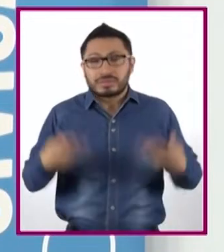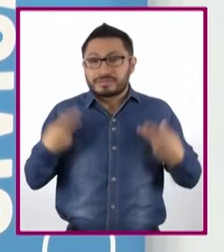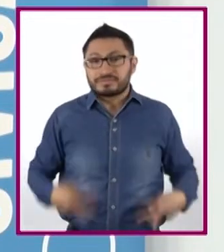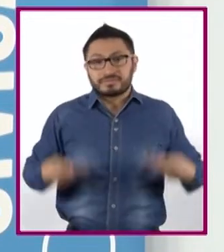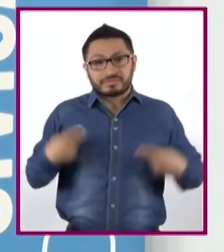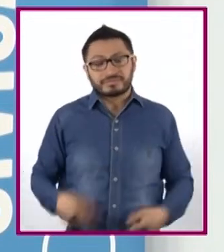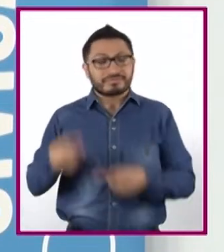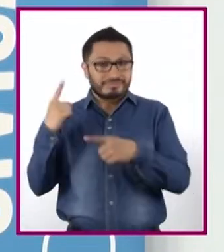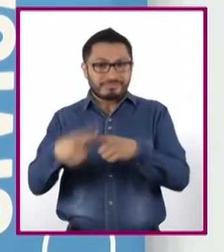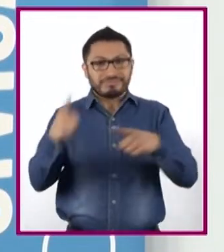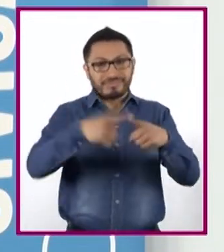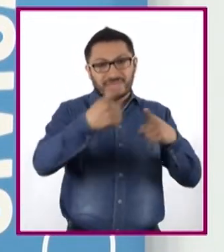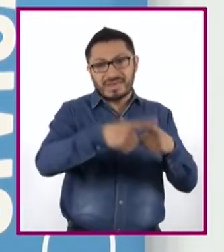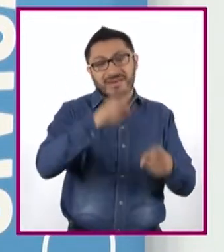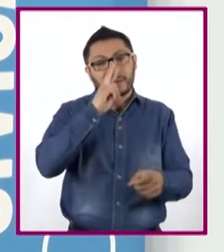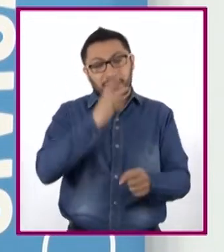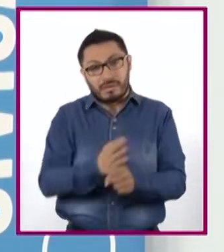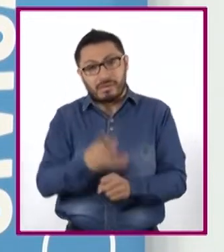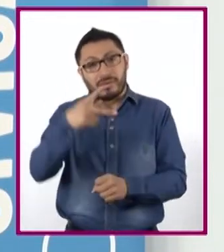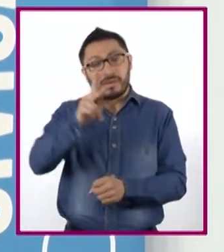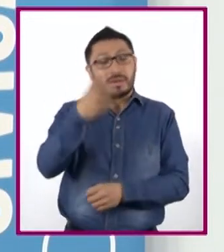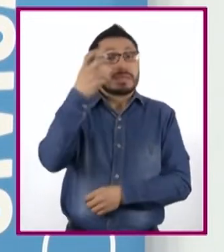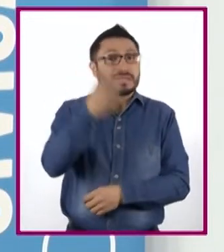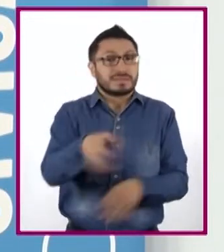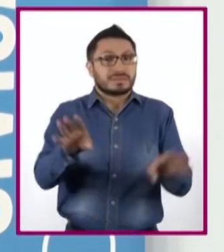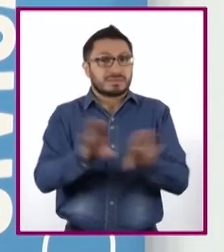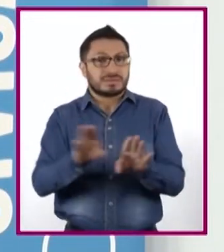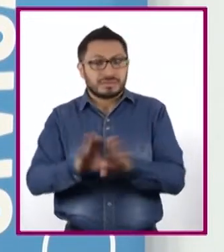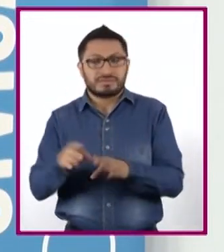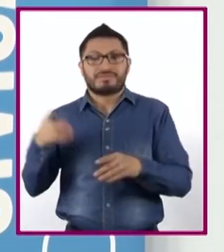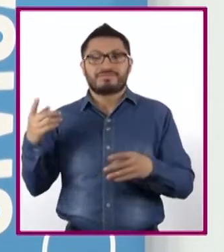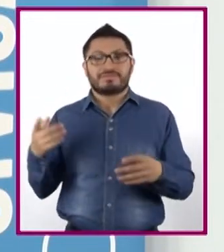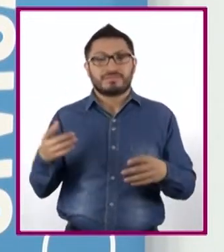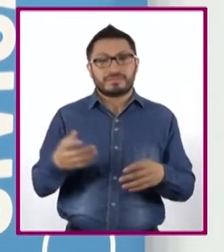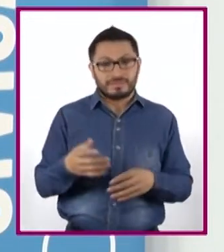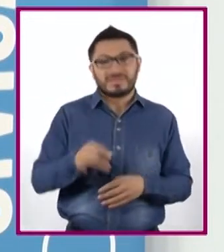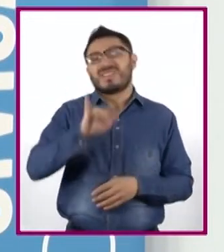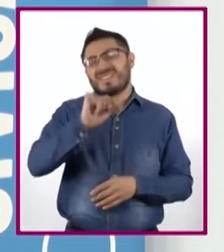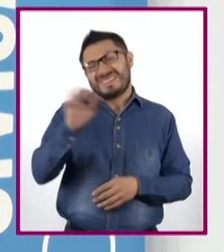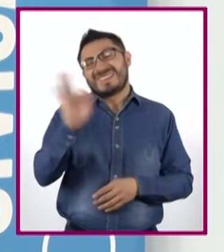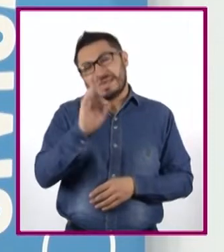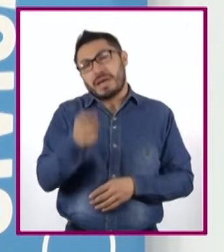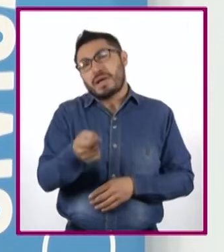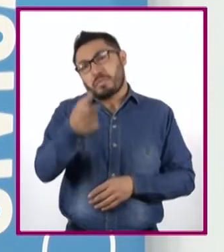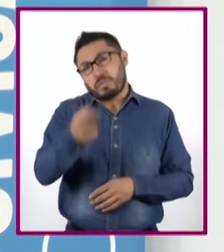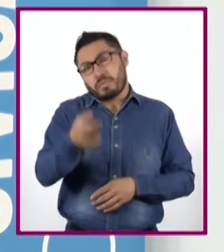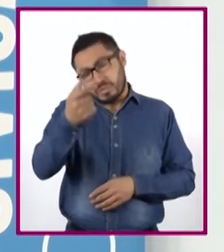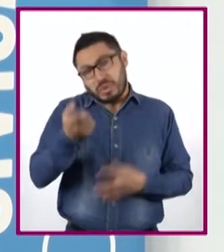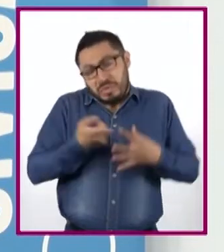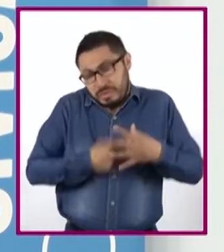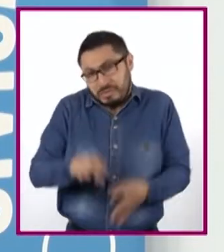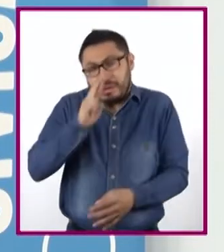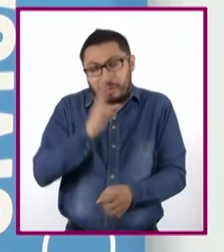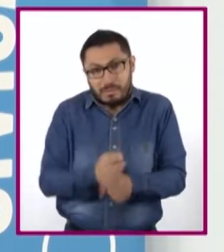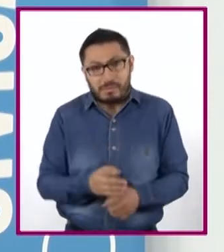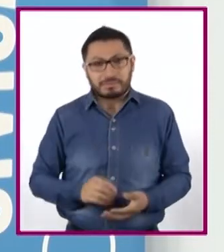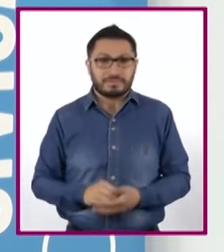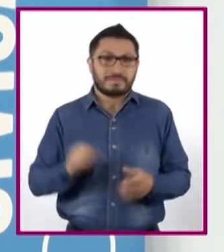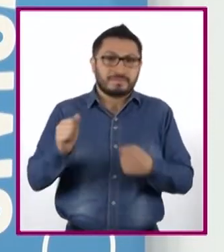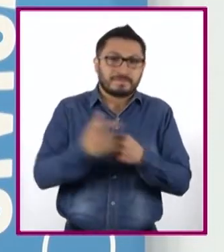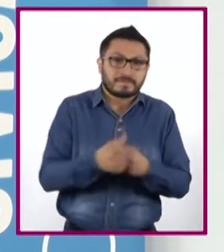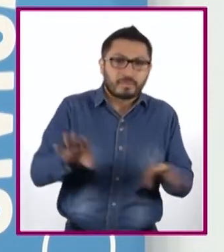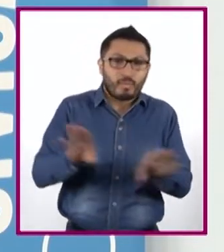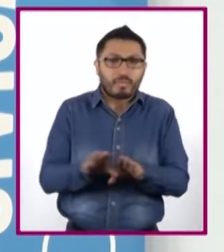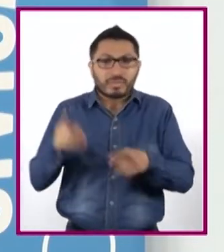mismas responsabilidades, pero esto no implica que sean más o menos responsables. Un aspecto que ha sido fuente de estereotipos